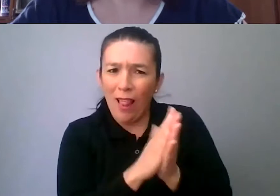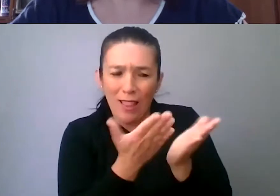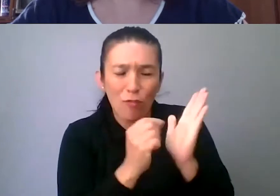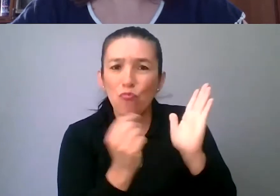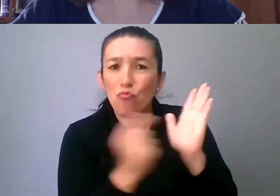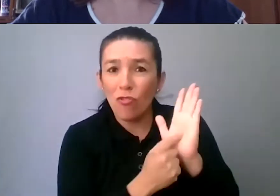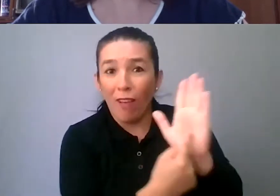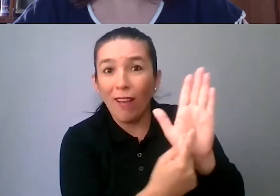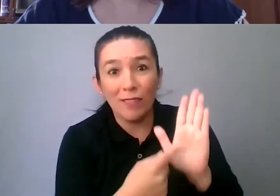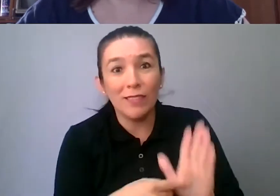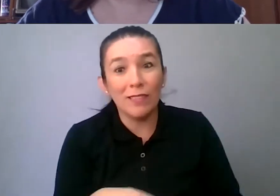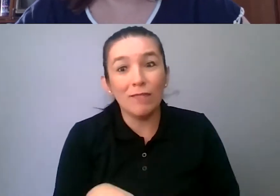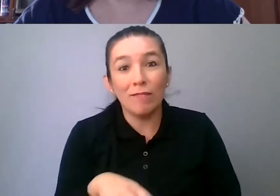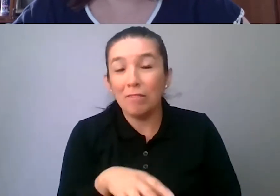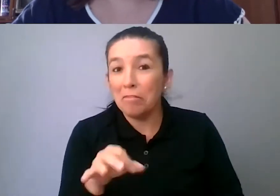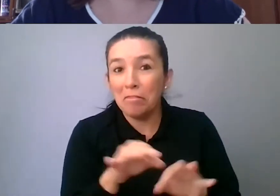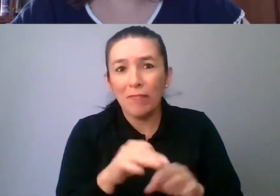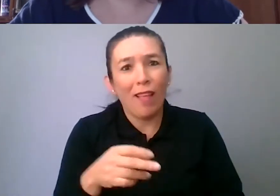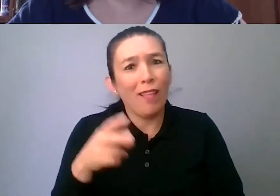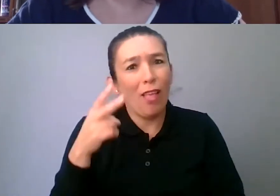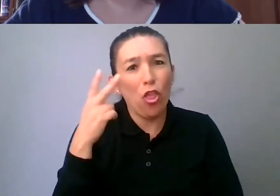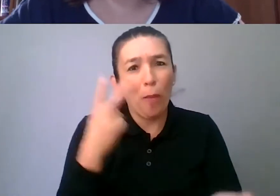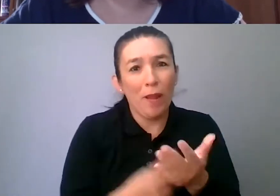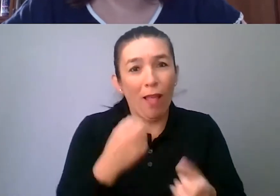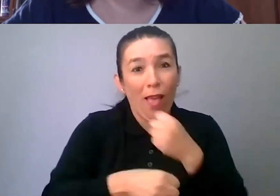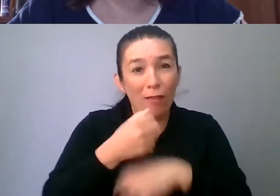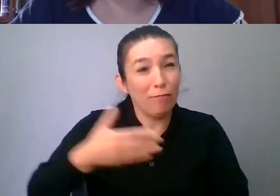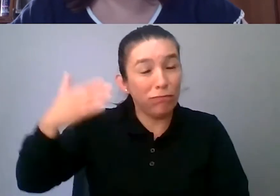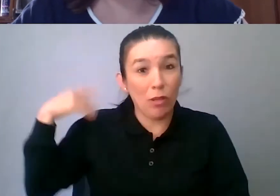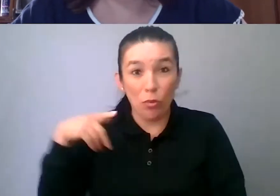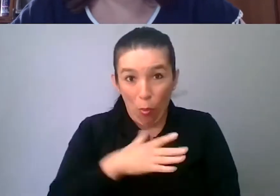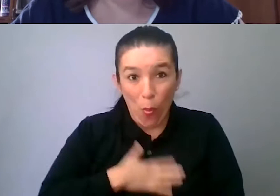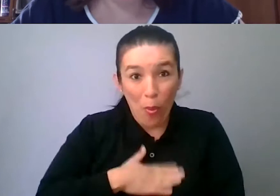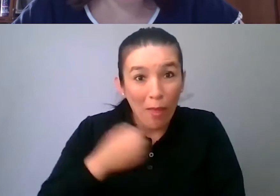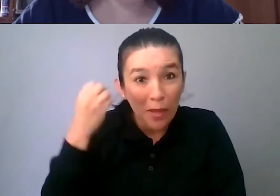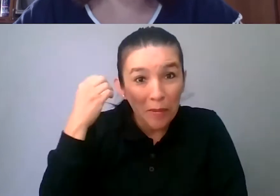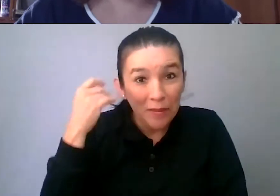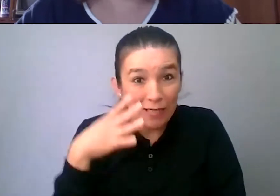¿Sí? ¿Por escrito? ¿Sí? ¿La quieren hacer? ¿La quieren aprender?